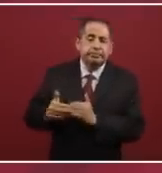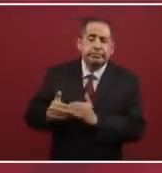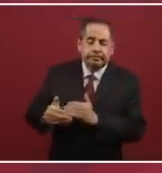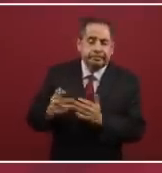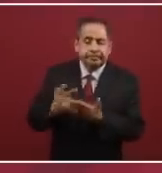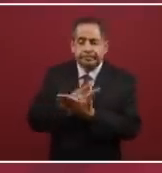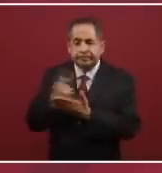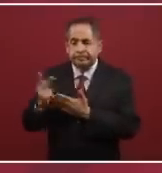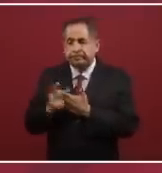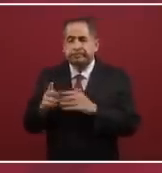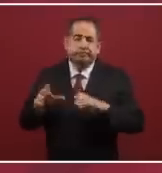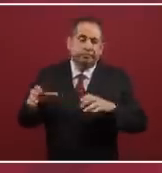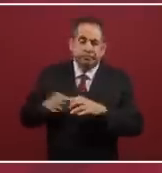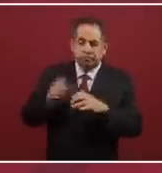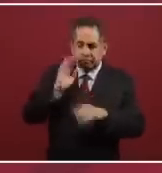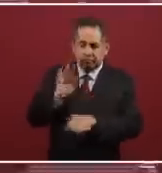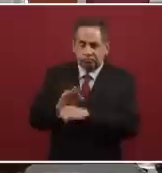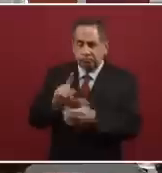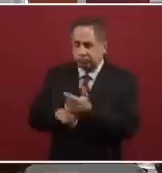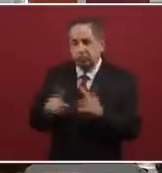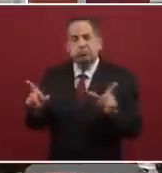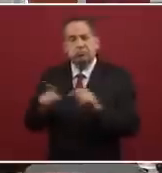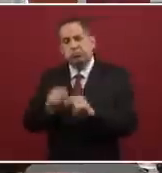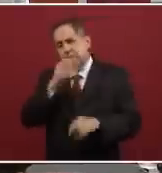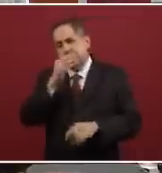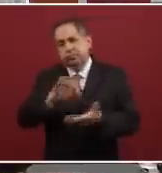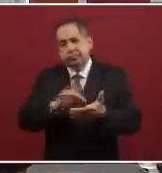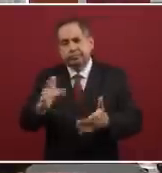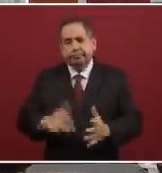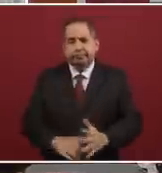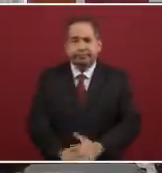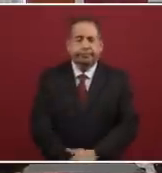este programa de acción. Muchas gracias.